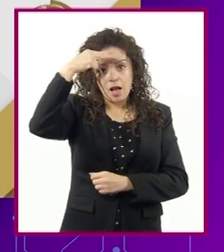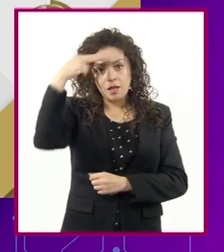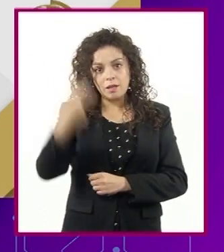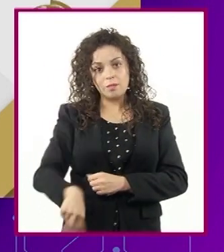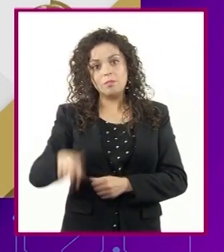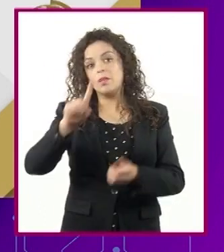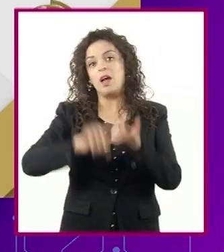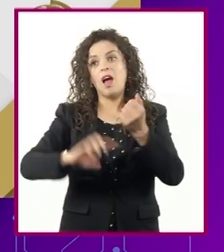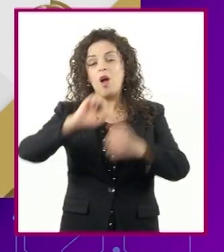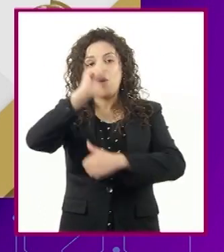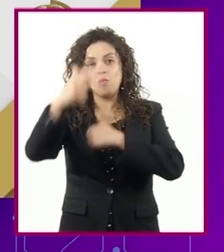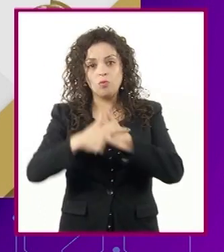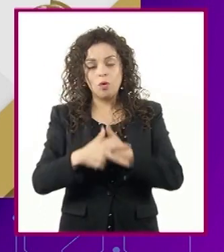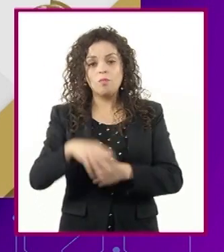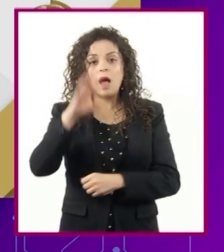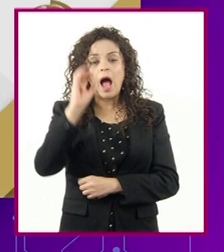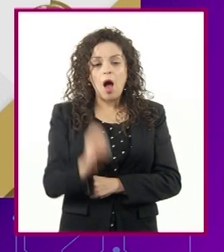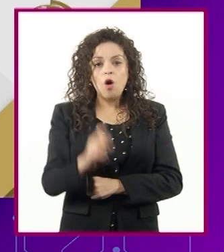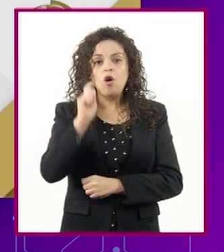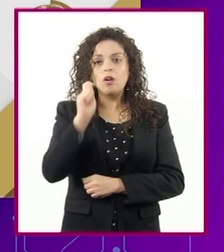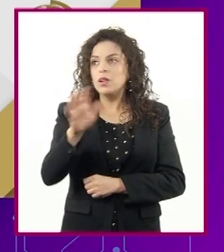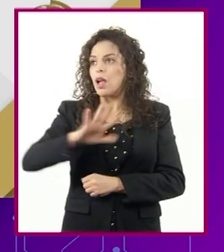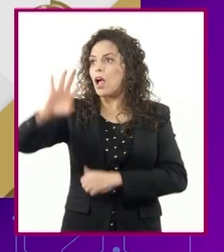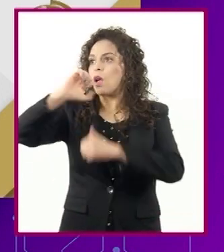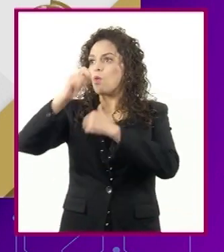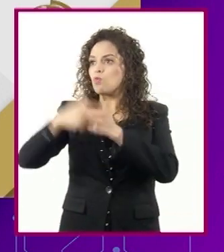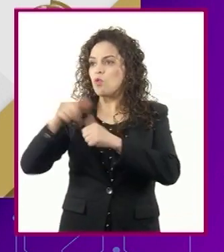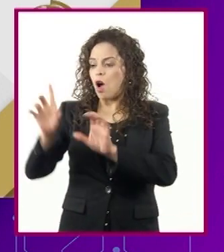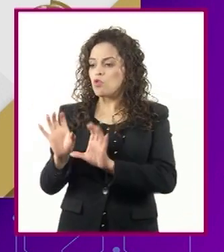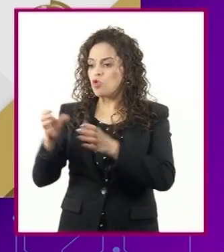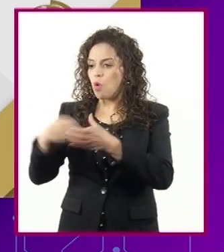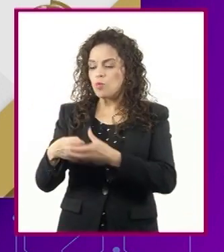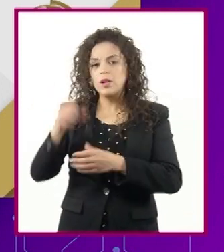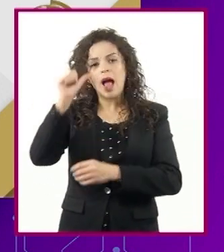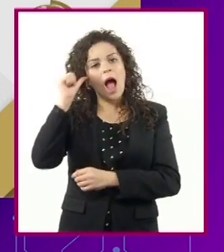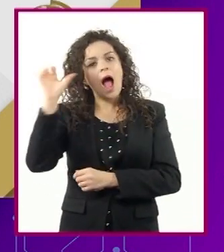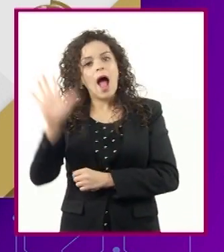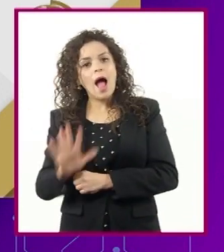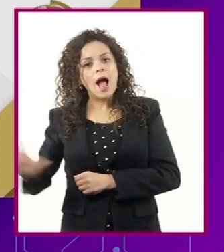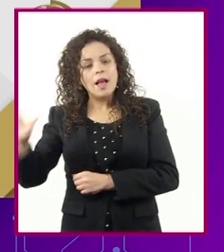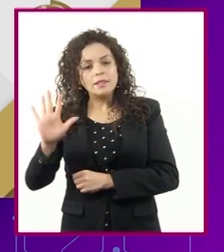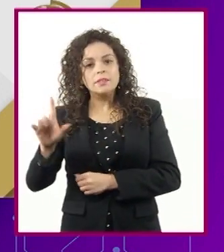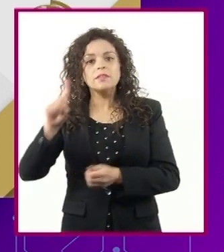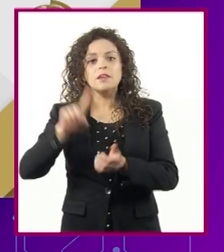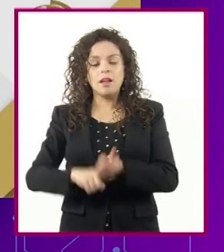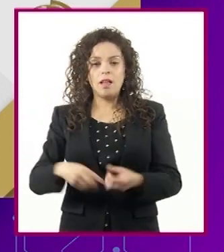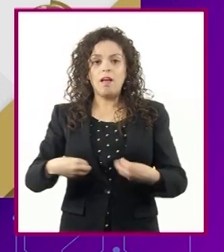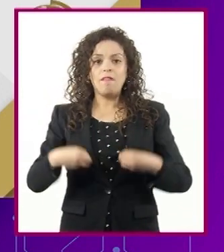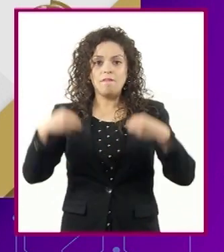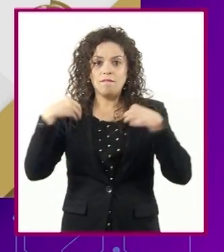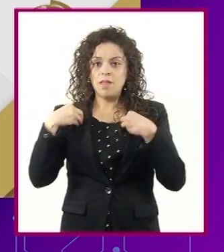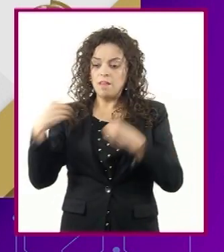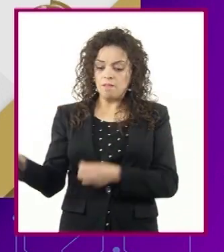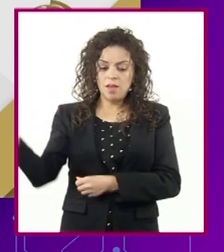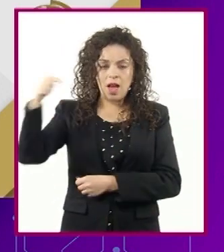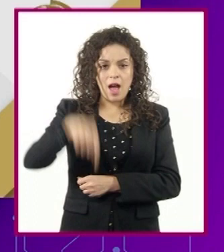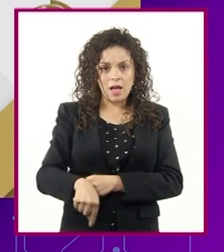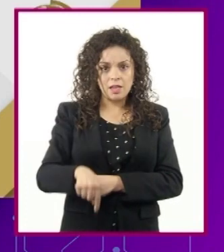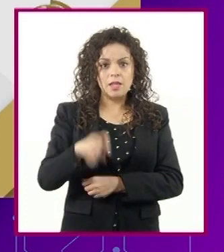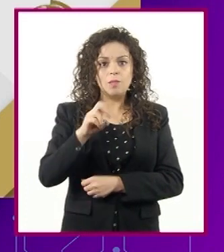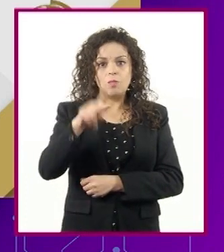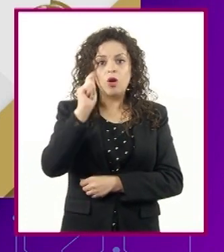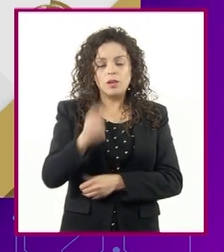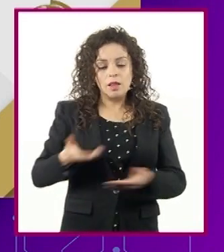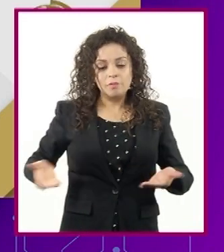colonos europeos y comunidades asiáticas que habitan en el territorio nacional desde la época colonial debido al